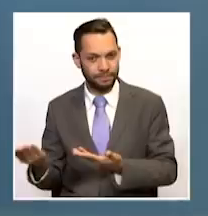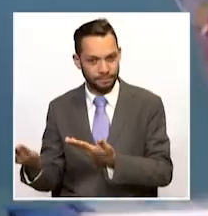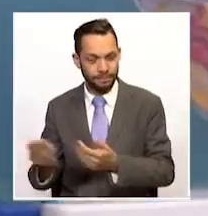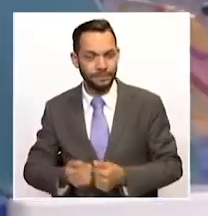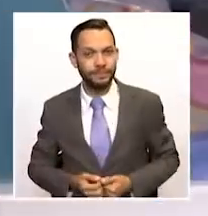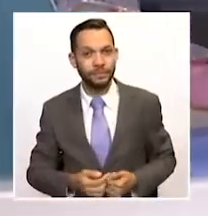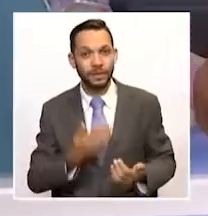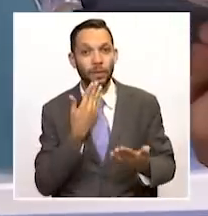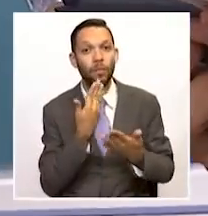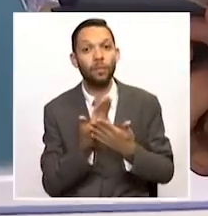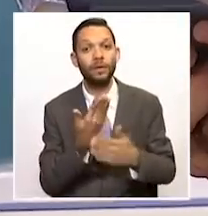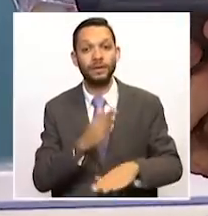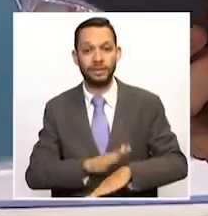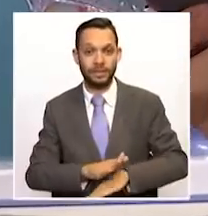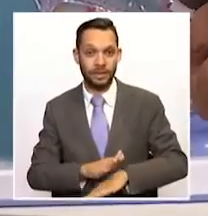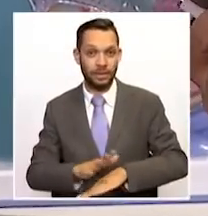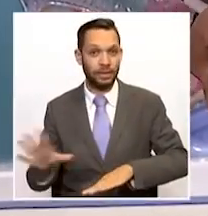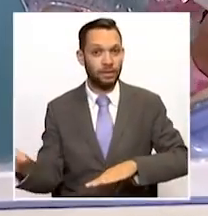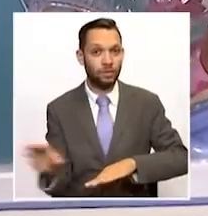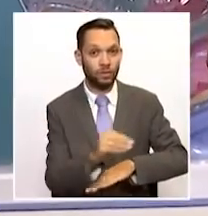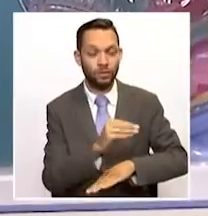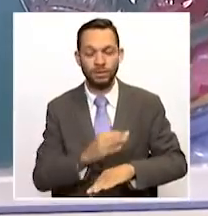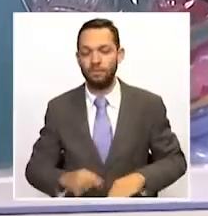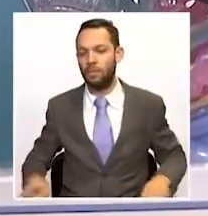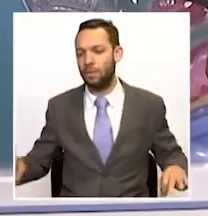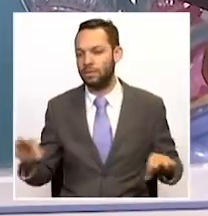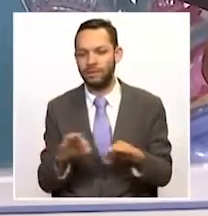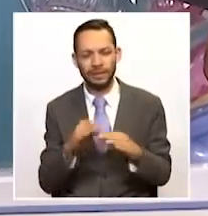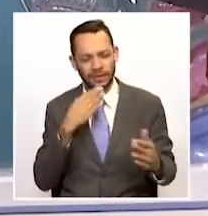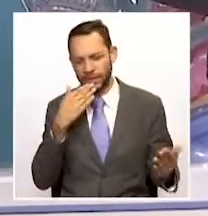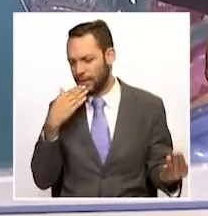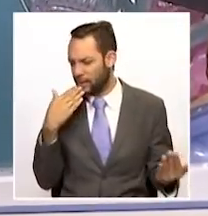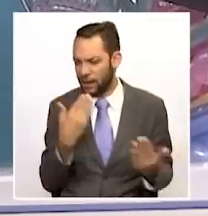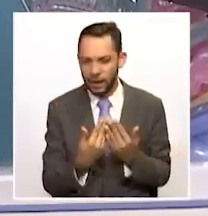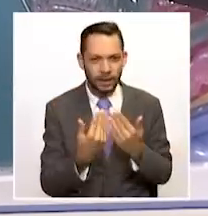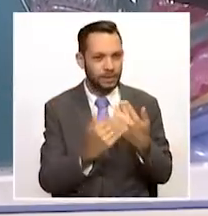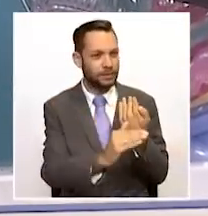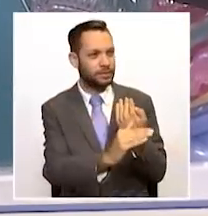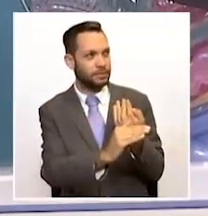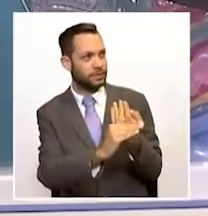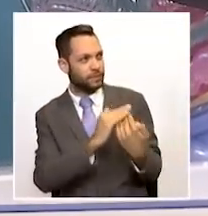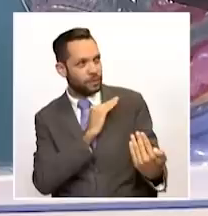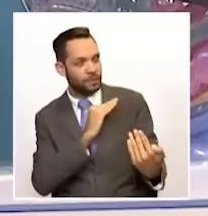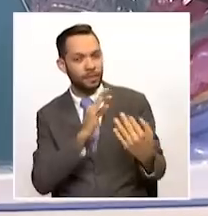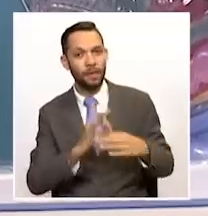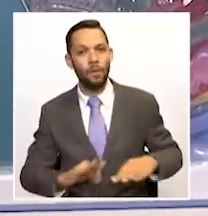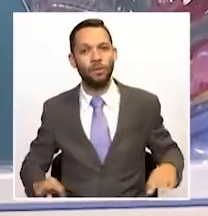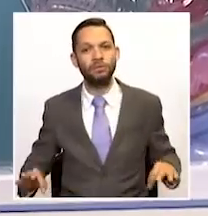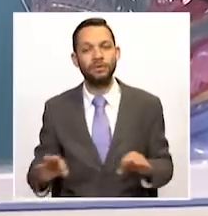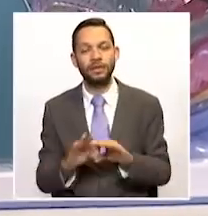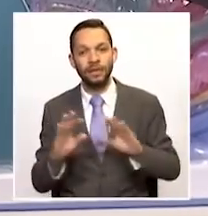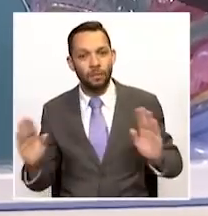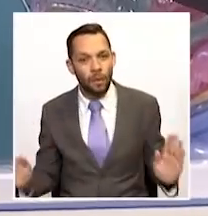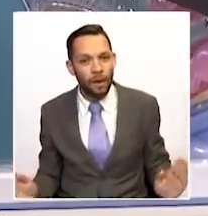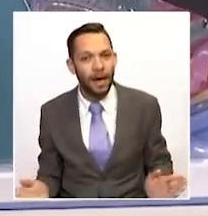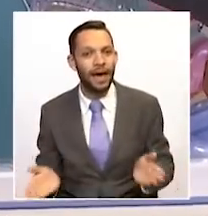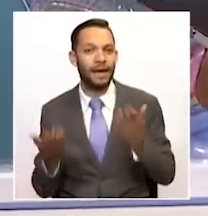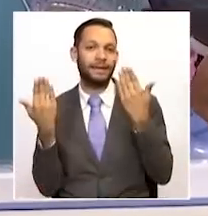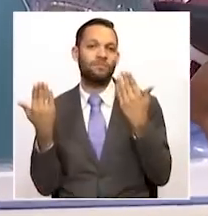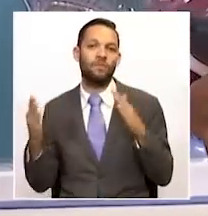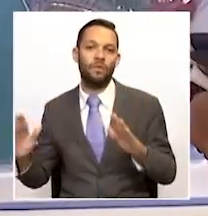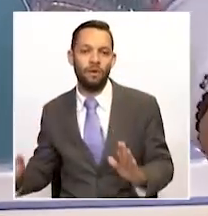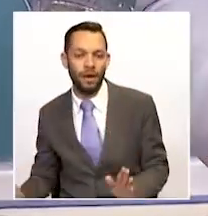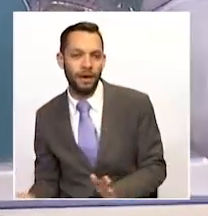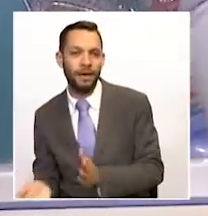muchas gracias por esta invitación realmente para nosotros es súper importante poder llevar una voz de aliento a otras personas que quizás estén padeciendo